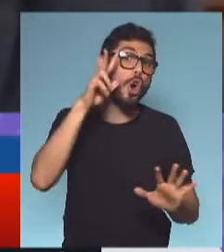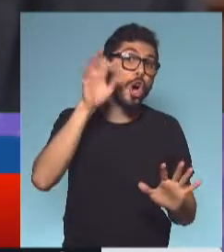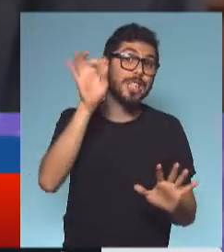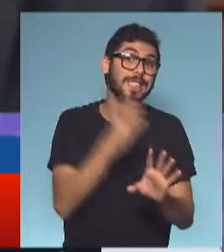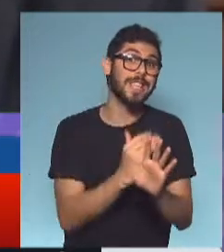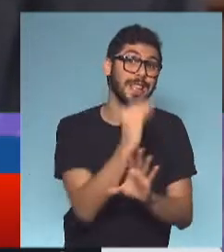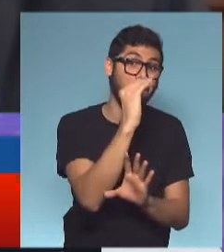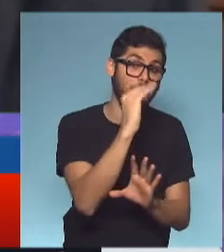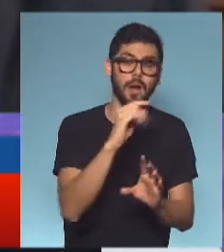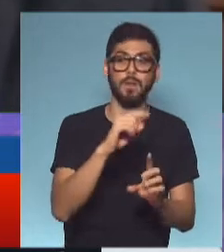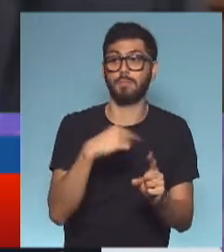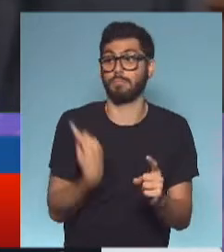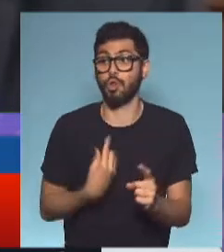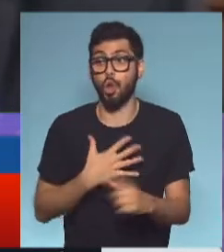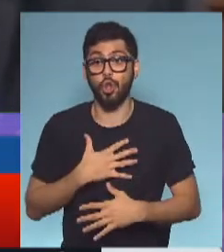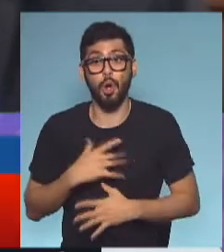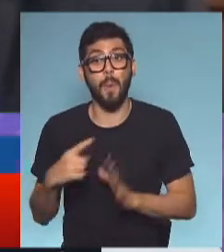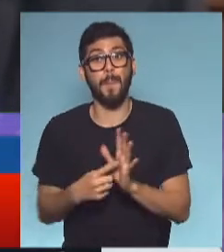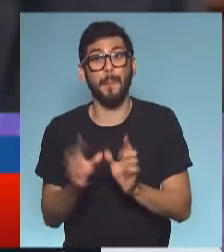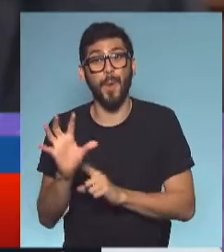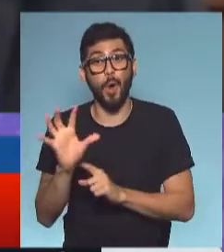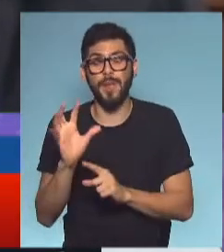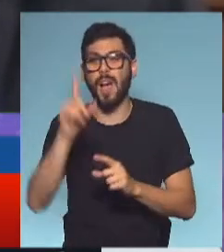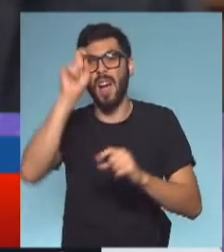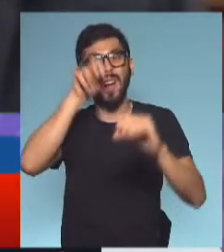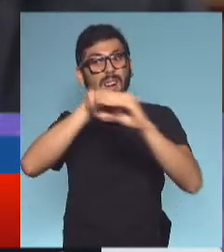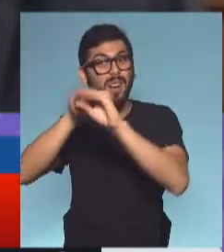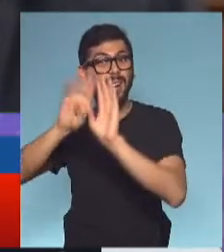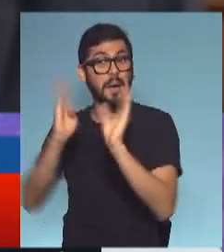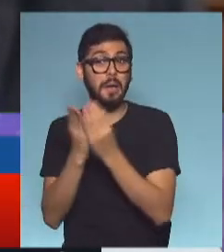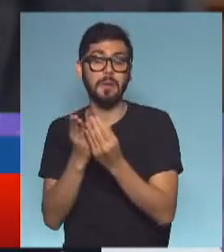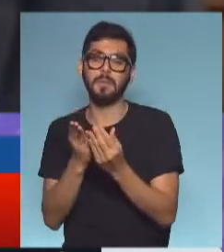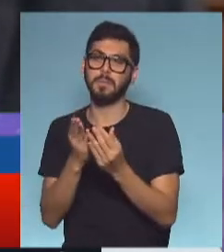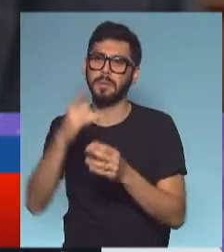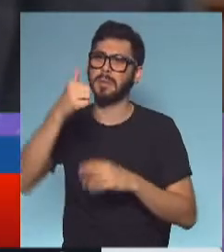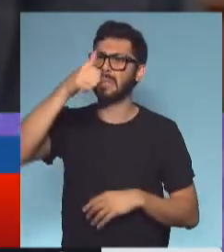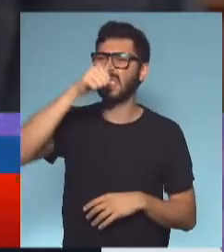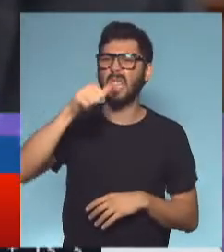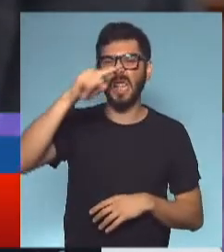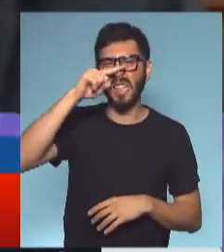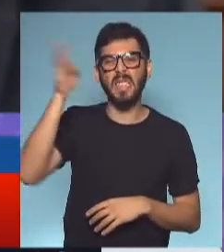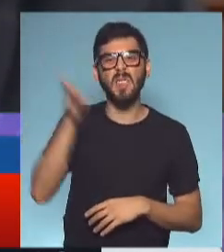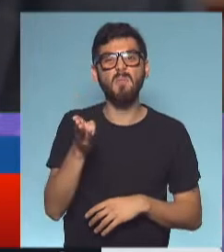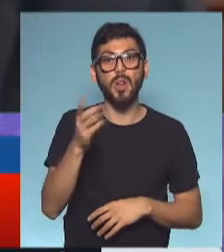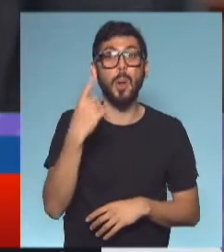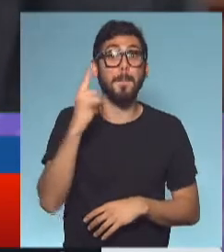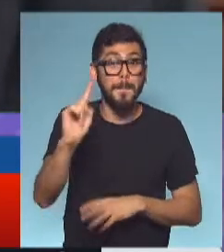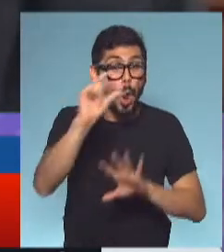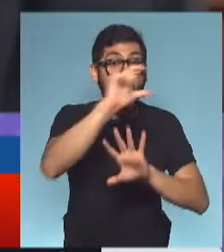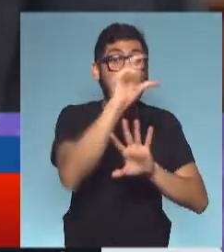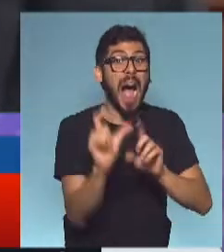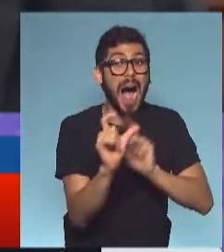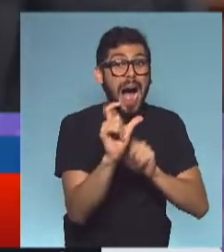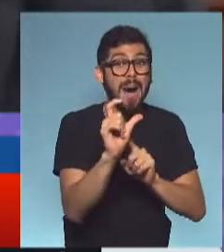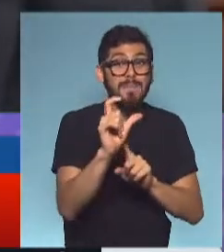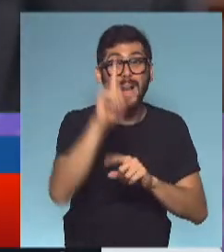80%, para nosotros en la provincia en promedio está en el 67%, pero en el AMBA en